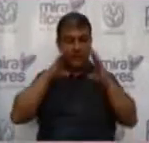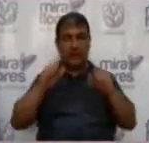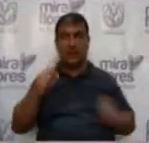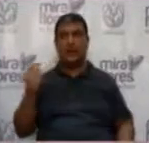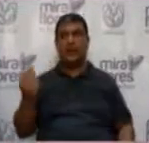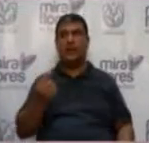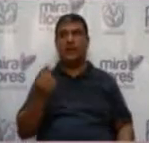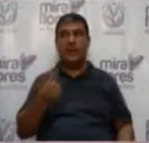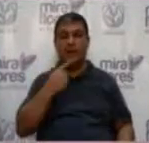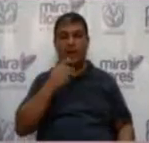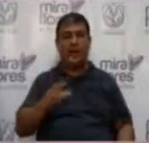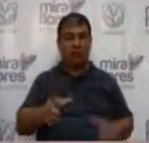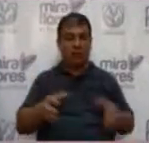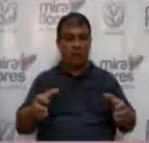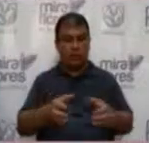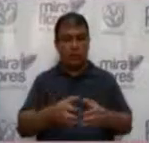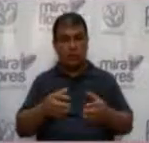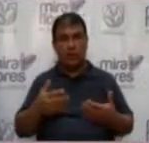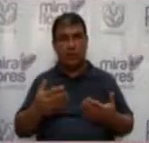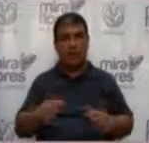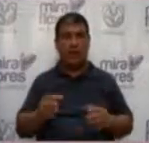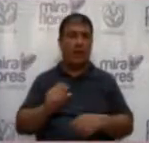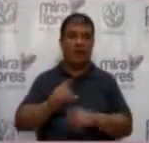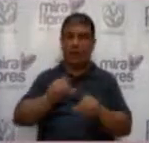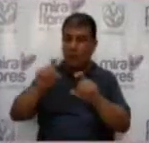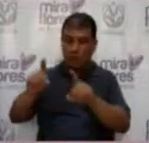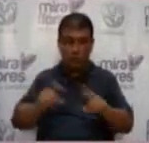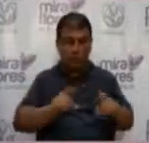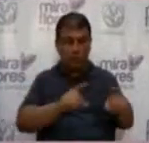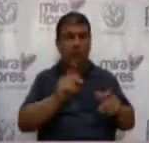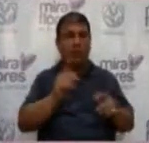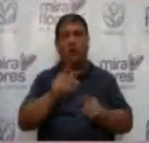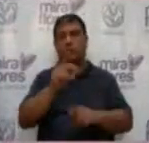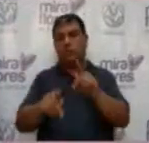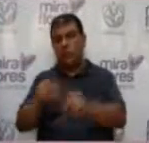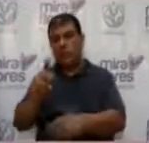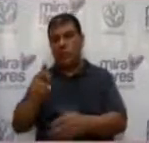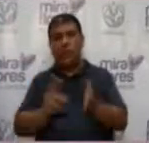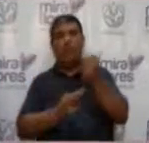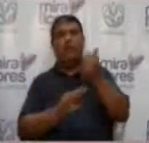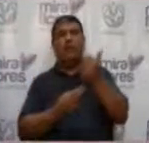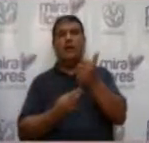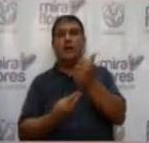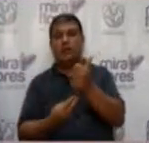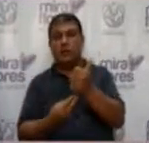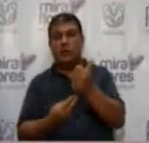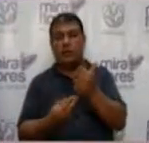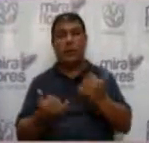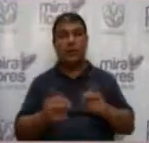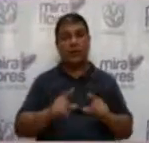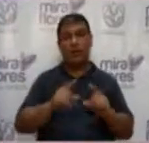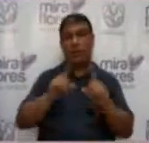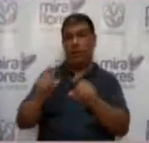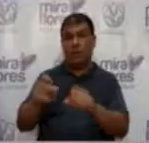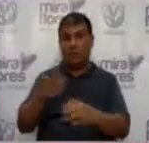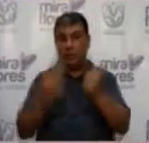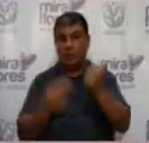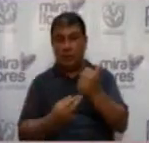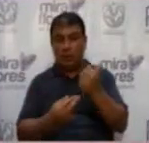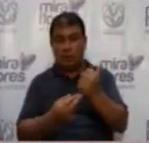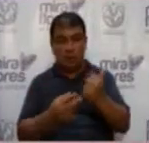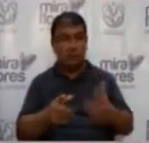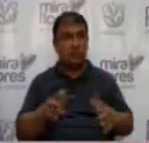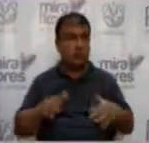general del Consejo ha consultado con los regidores y es el momento de preguntar que si los regidores